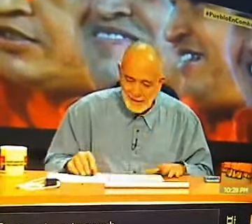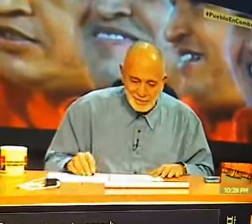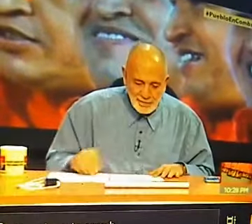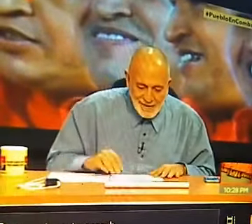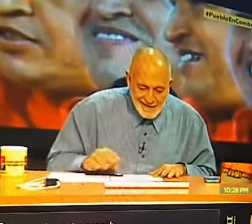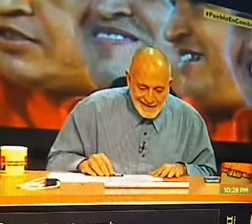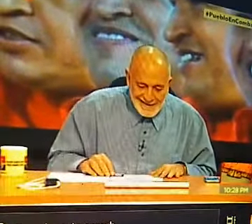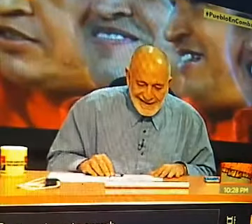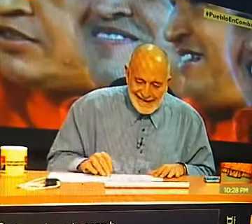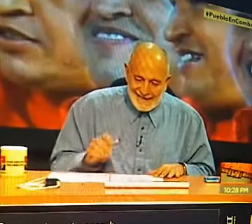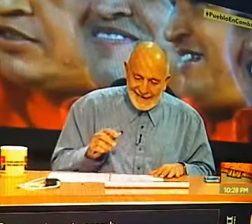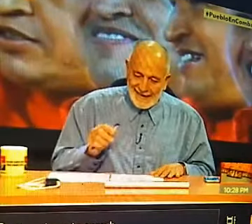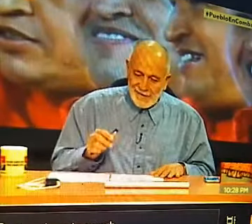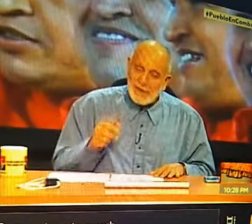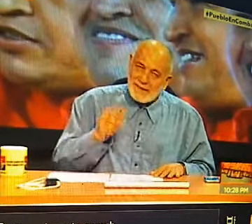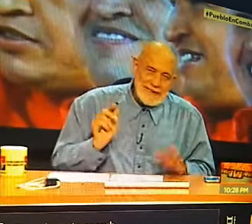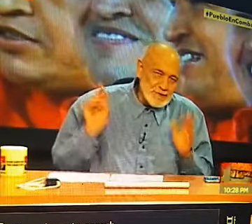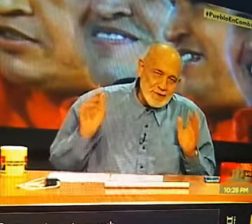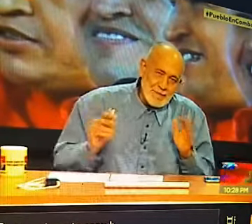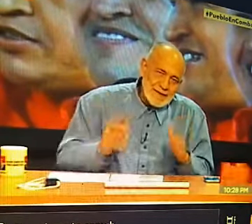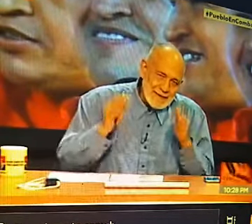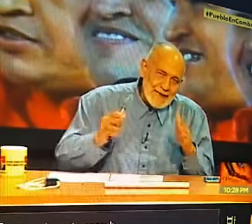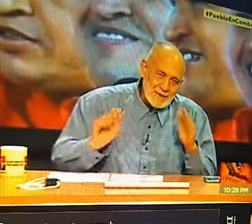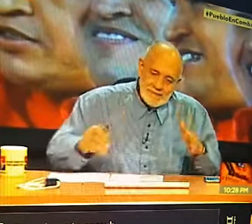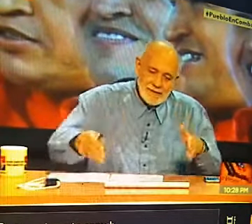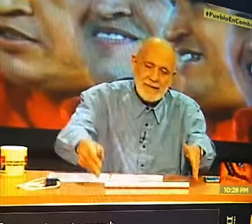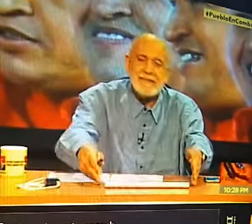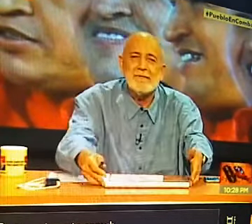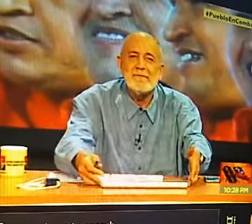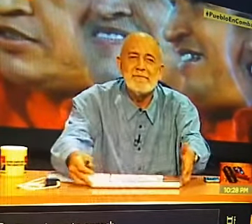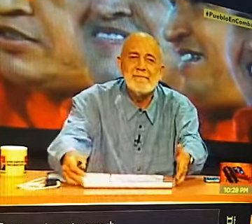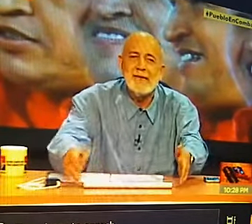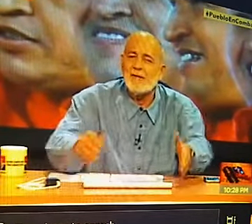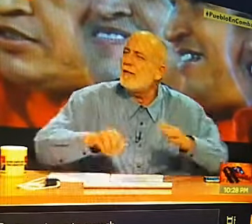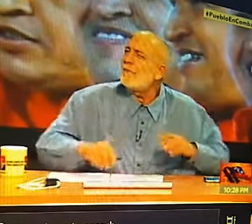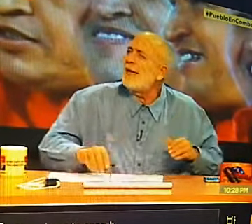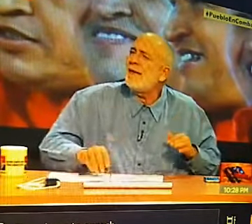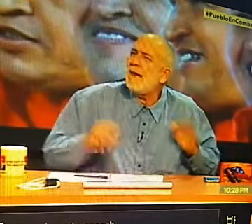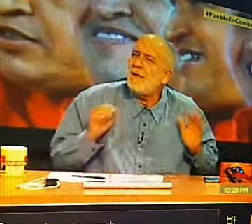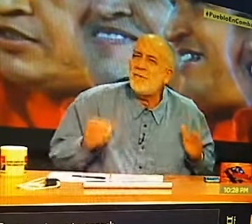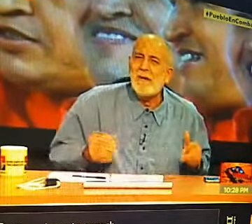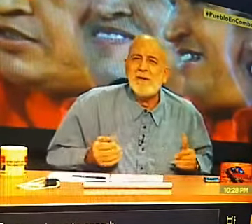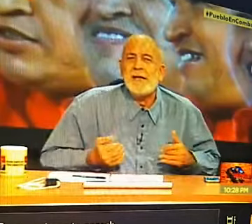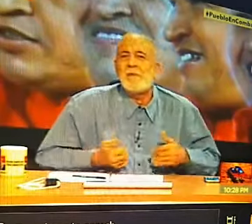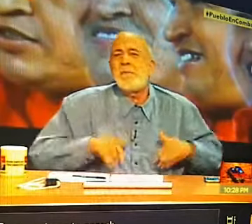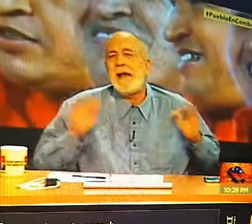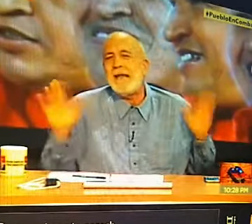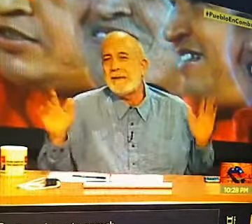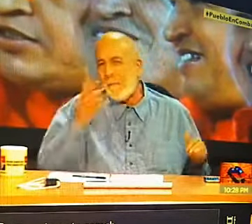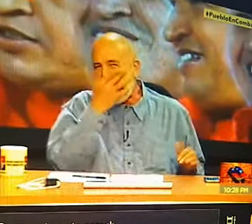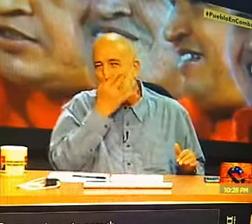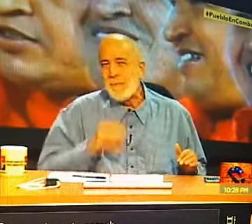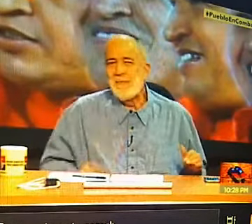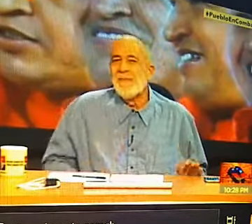Tranquilo. No, y aparte de eso, que el pueblo esté enterado de lo que está pasando. Esto no tiene por qué alarmar, miren, más bien no tiene que poner más